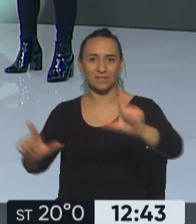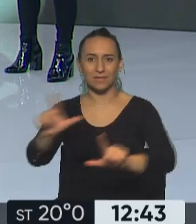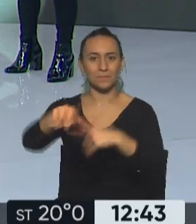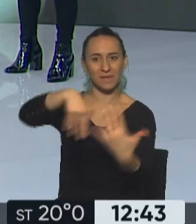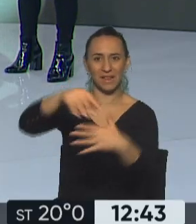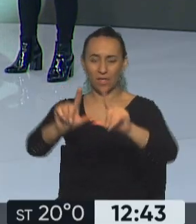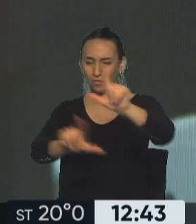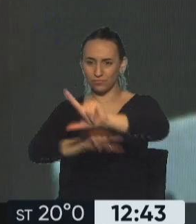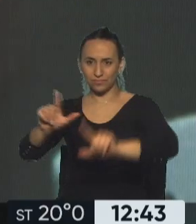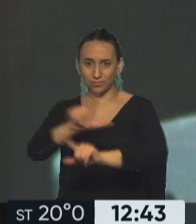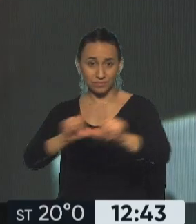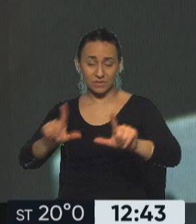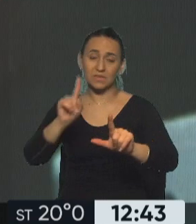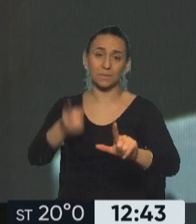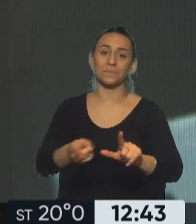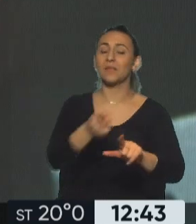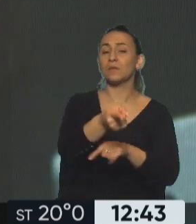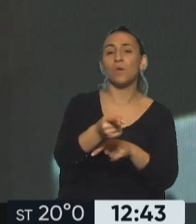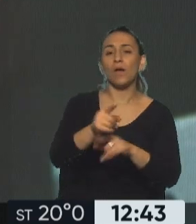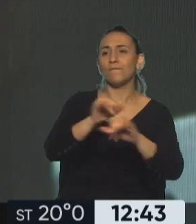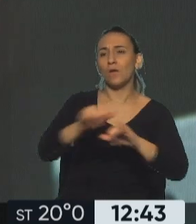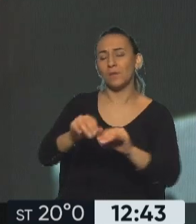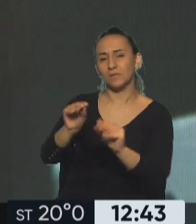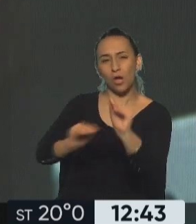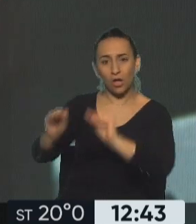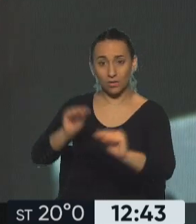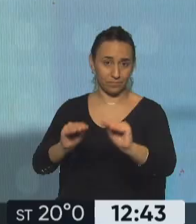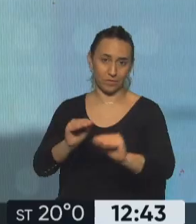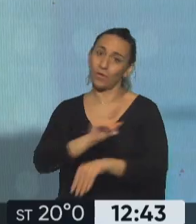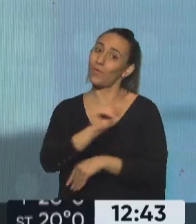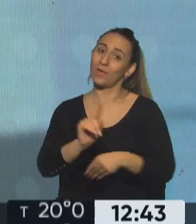información, entonces no es ninguna caja boba y tampoco es boleta única electrónica. Gracias, Irina.